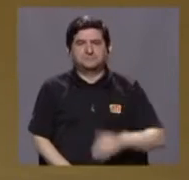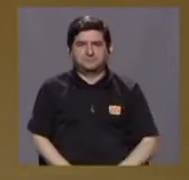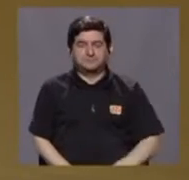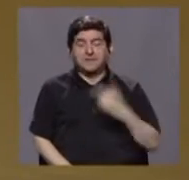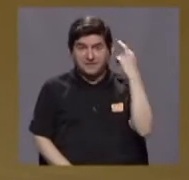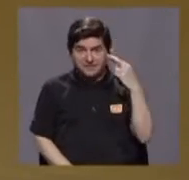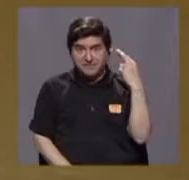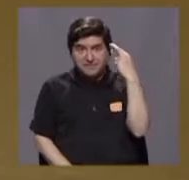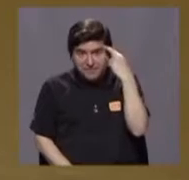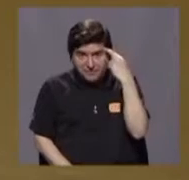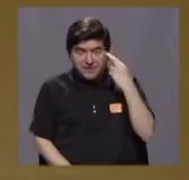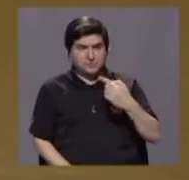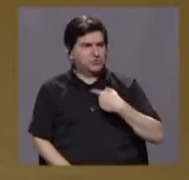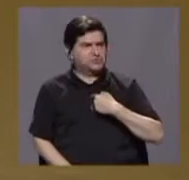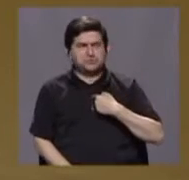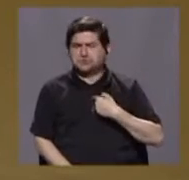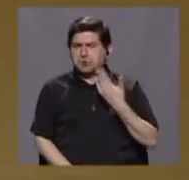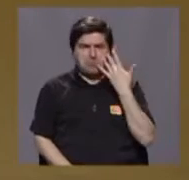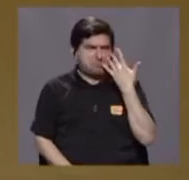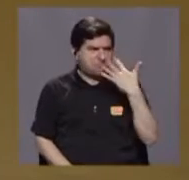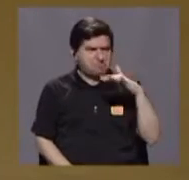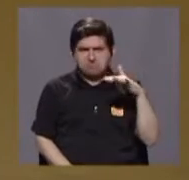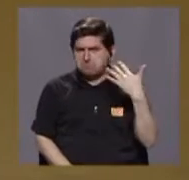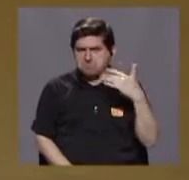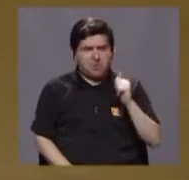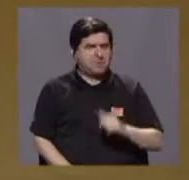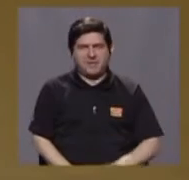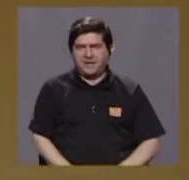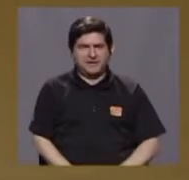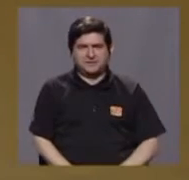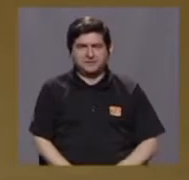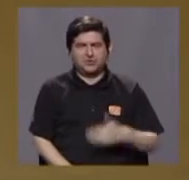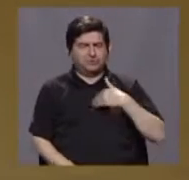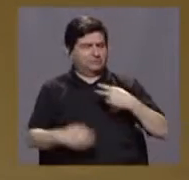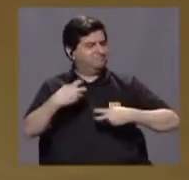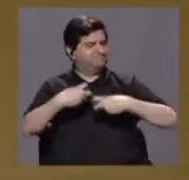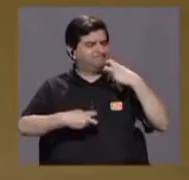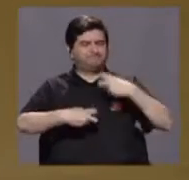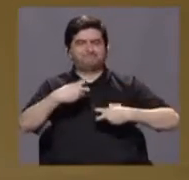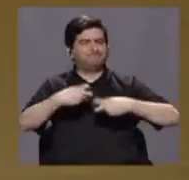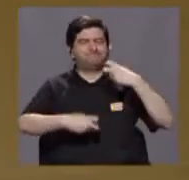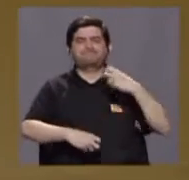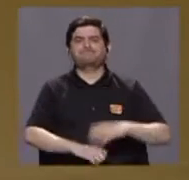por la razón que sea, no parece que esté con problemas.